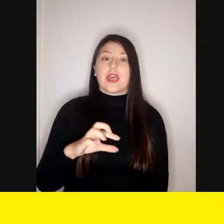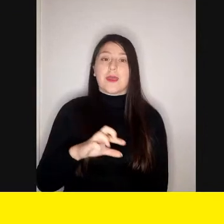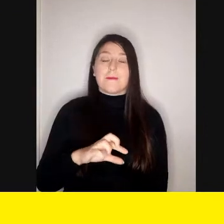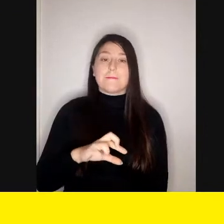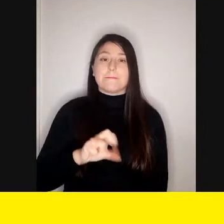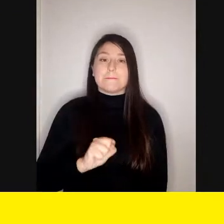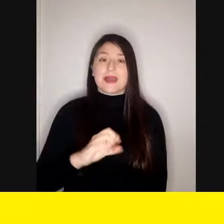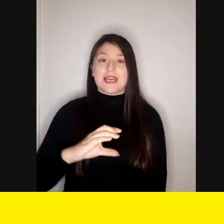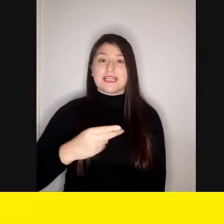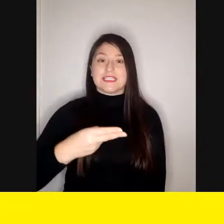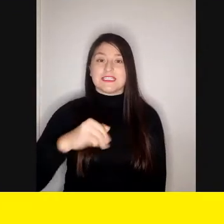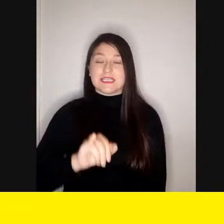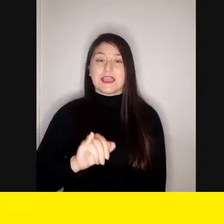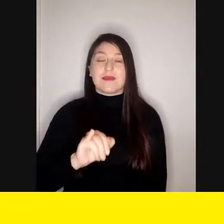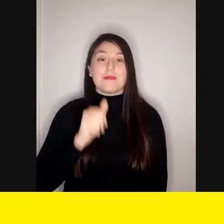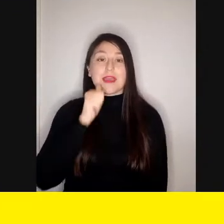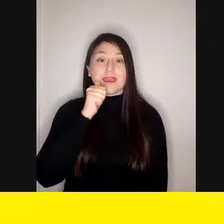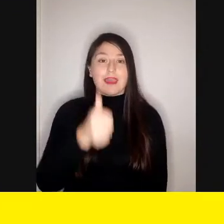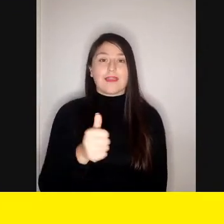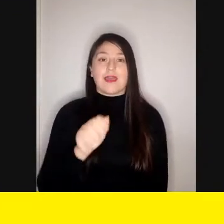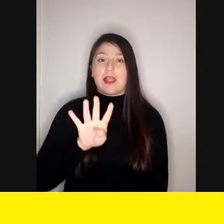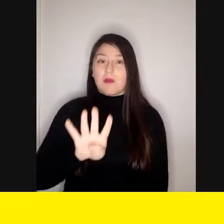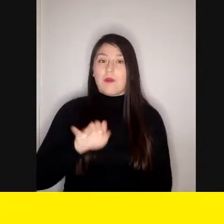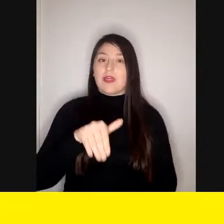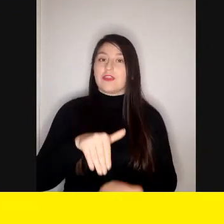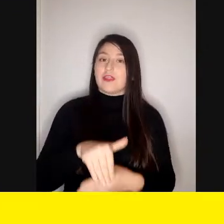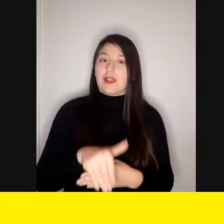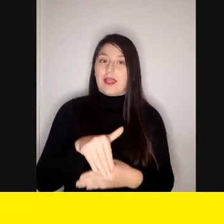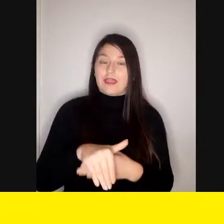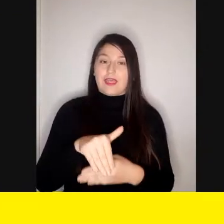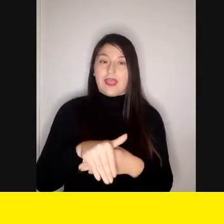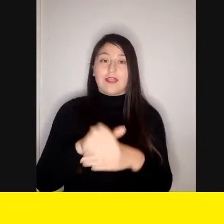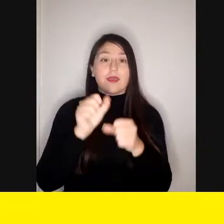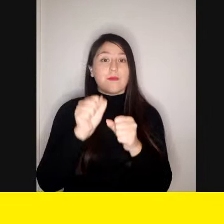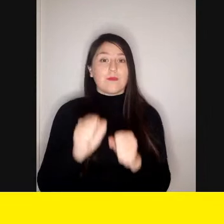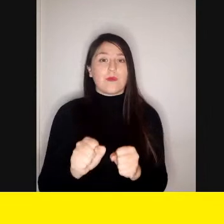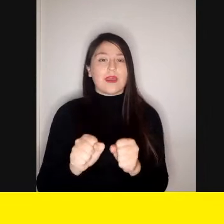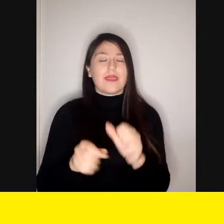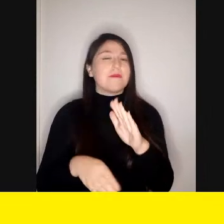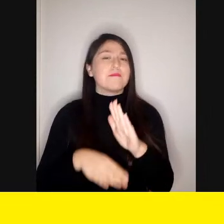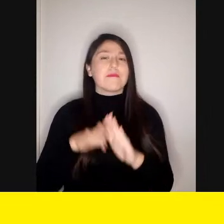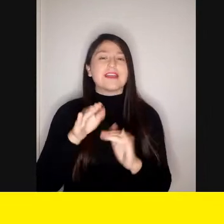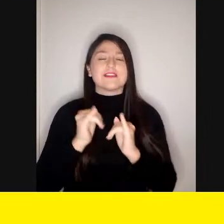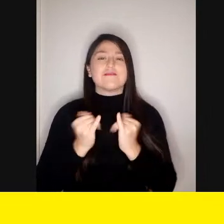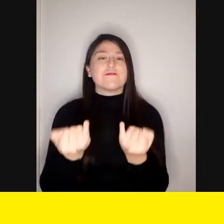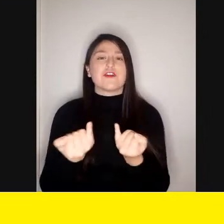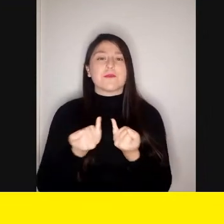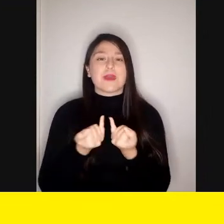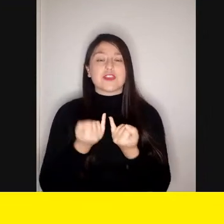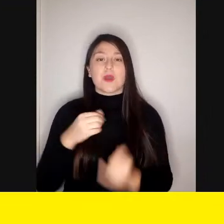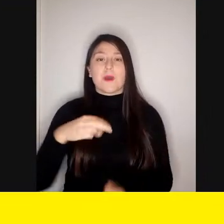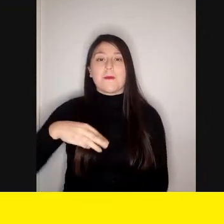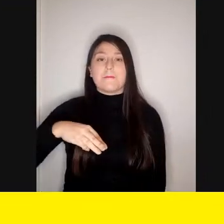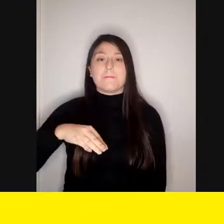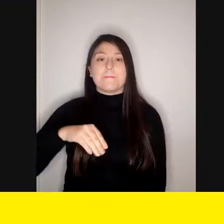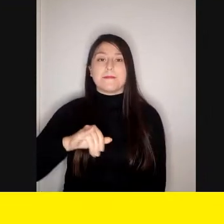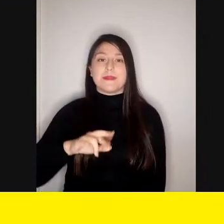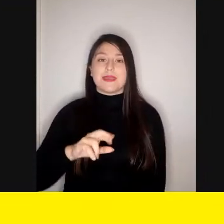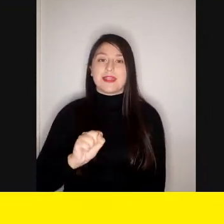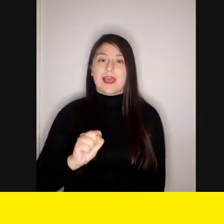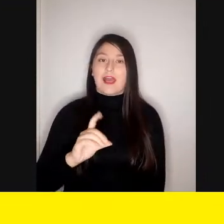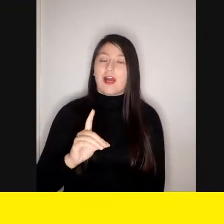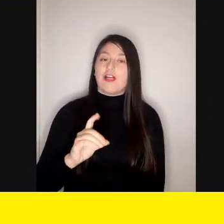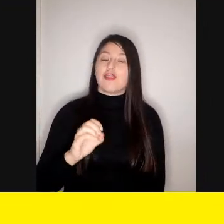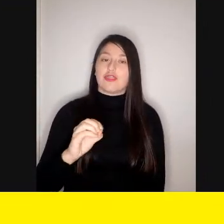de la tarde. Pueden informarse más de este panel en mirador.cl. Y el